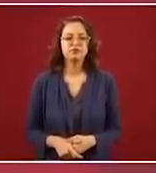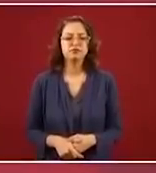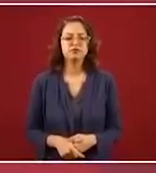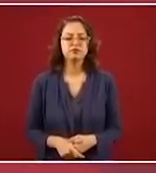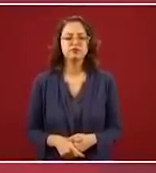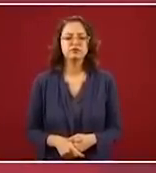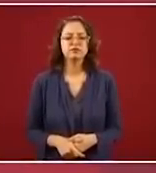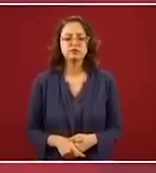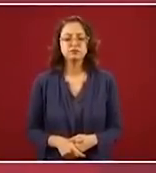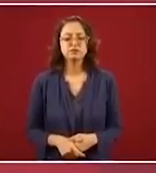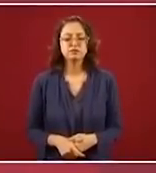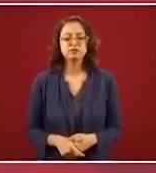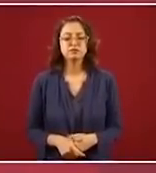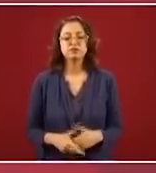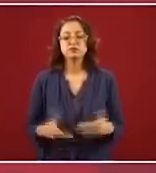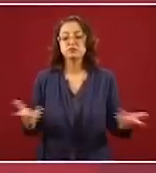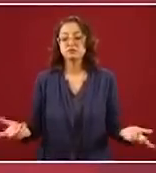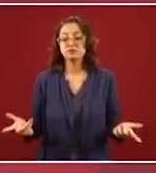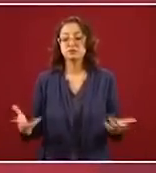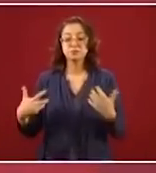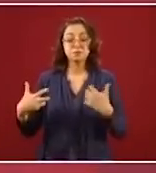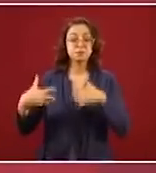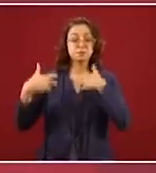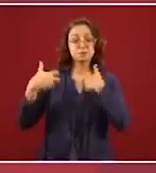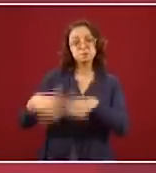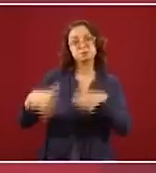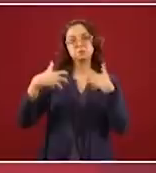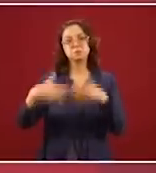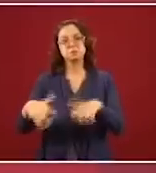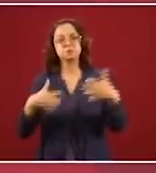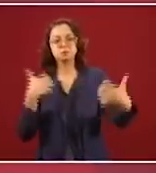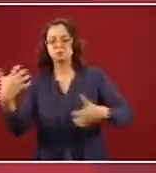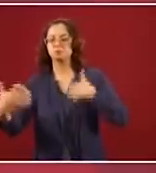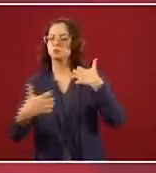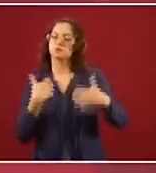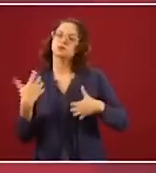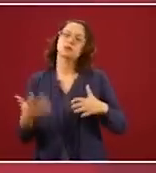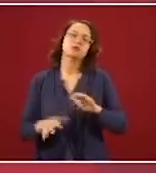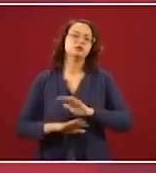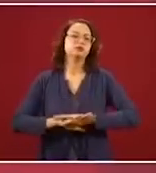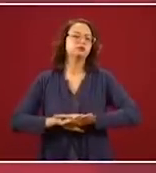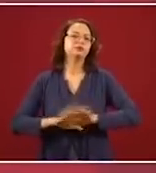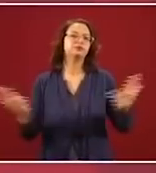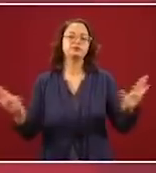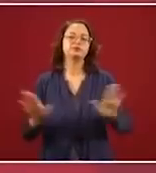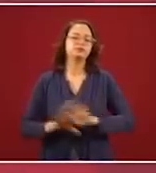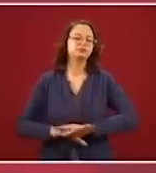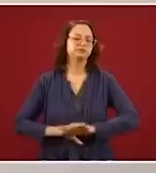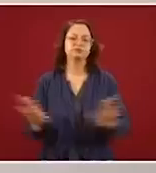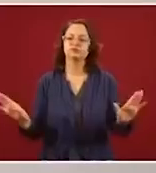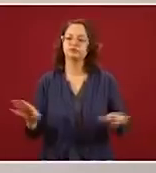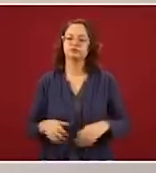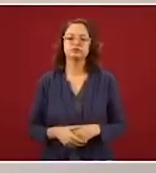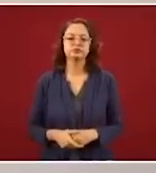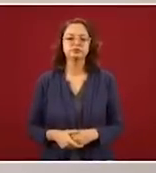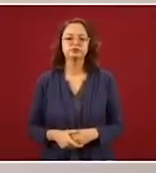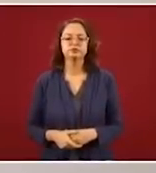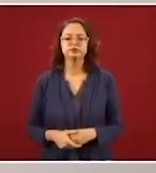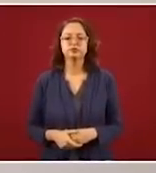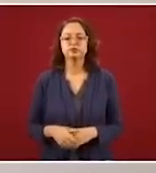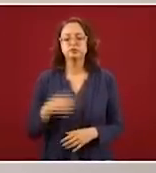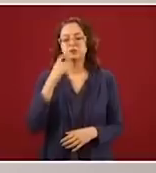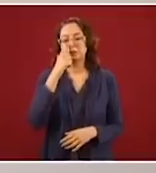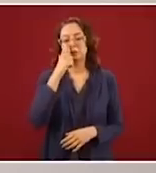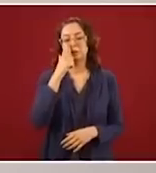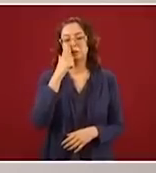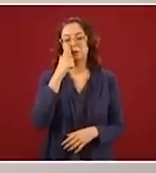hacer todas las protestas, pero nosotros no vamos a permitir eso. En el caso del